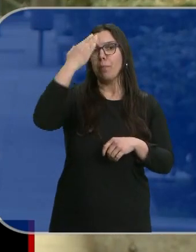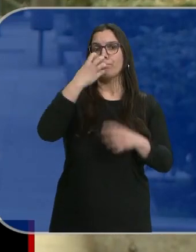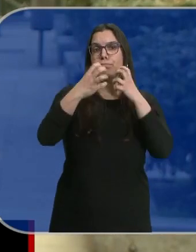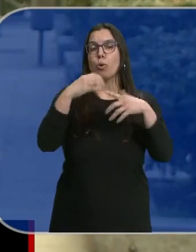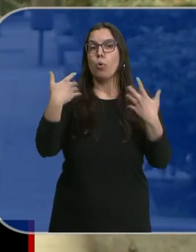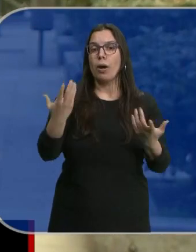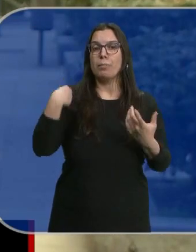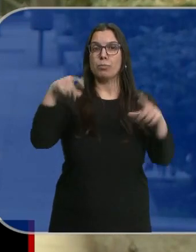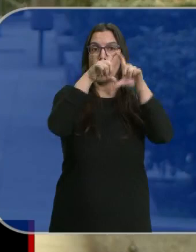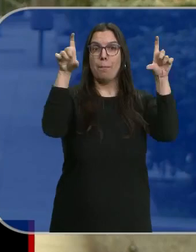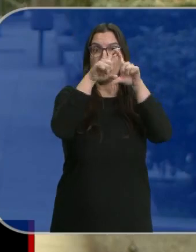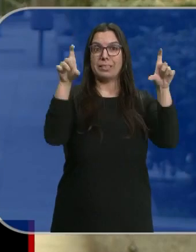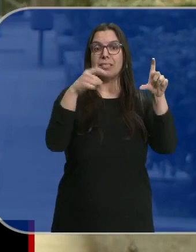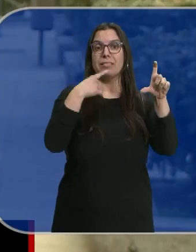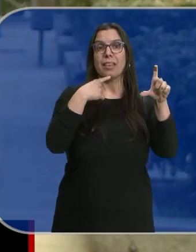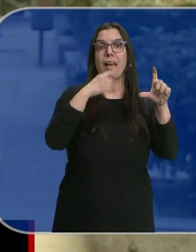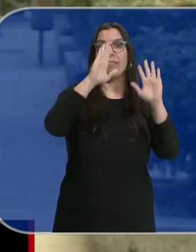acaban repercutiéndolo en el precio final.